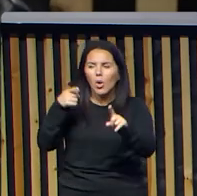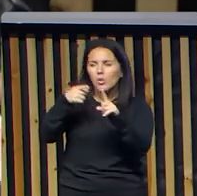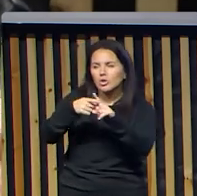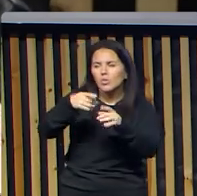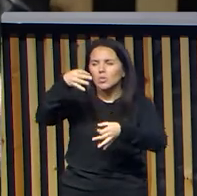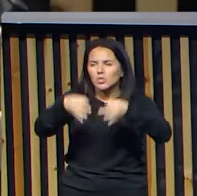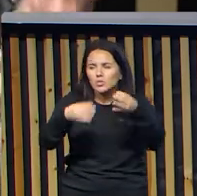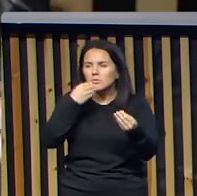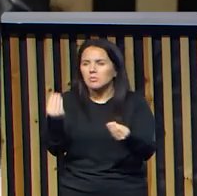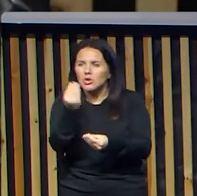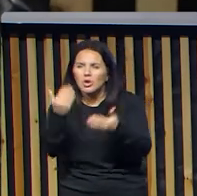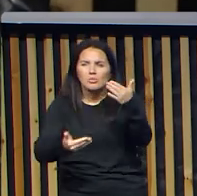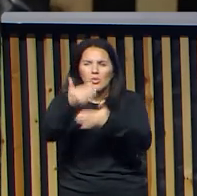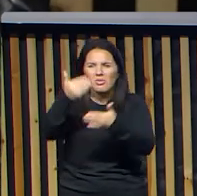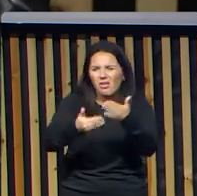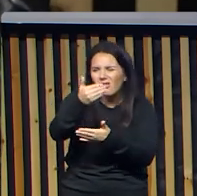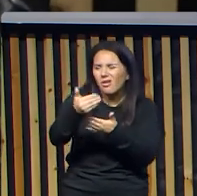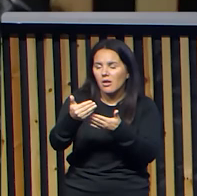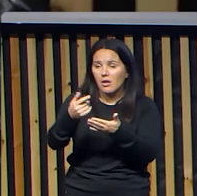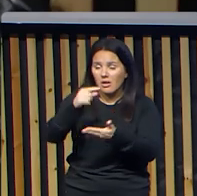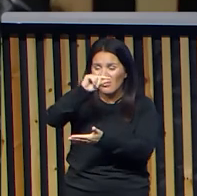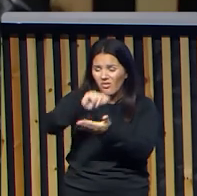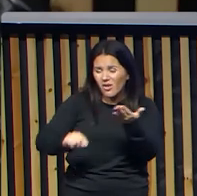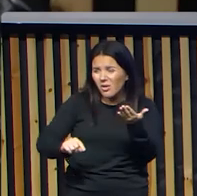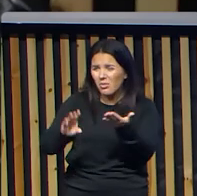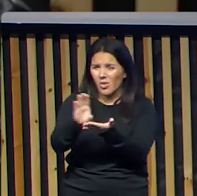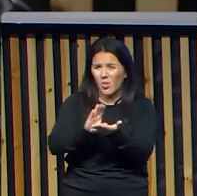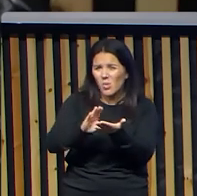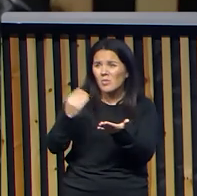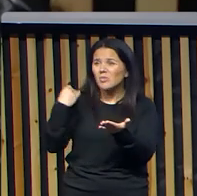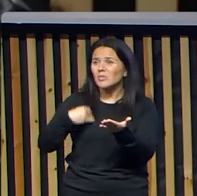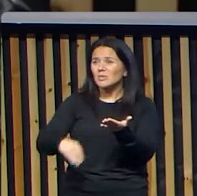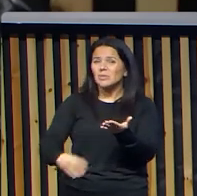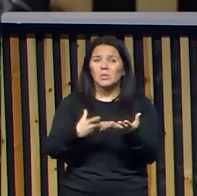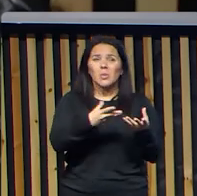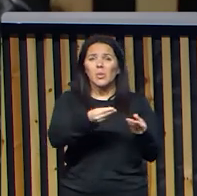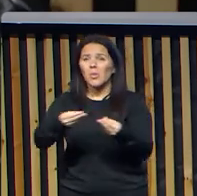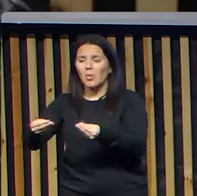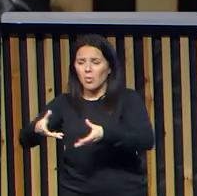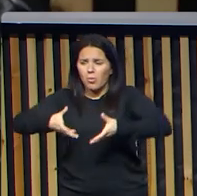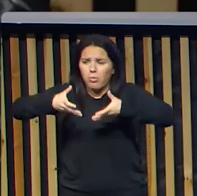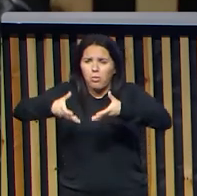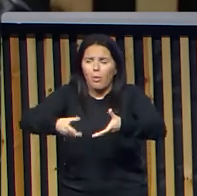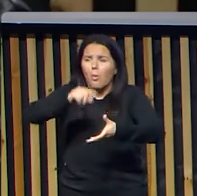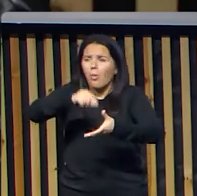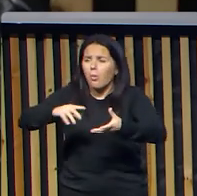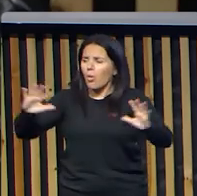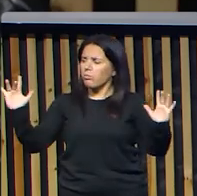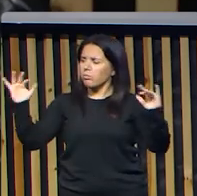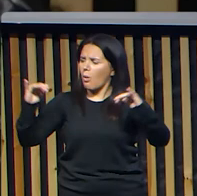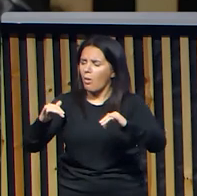decir el papel toda la aguanta y todo el mundo nos reunimos y ya está aquí lo que se necesita es inversión de dinero también